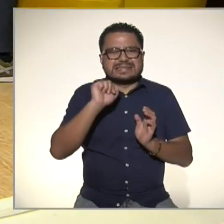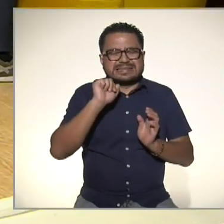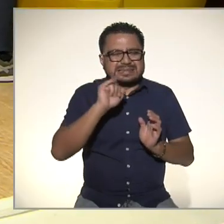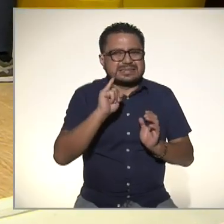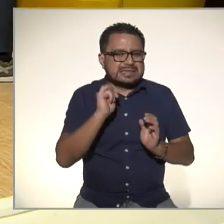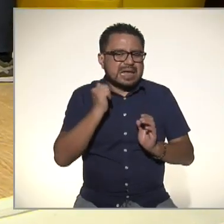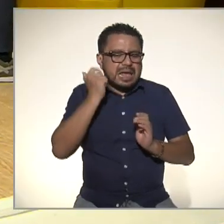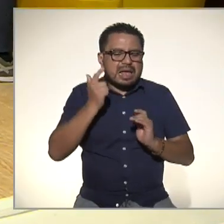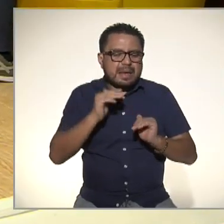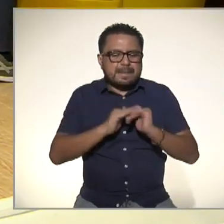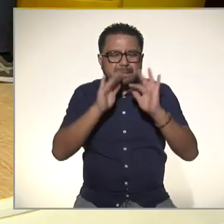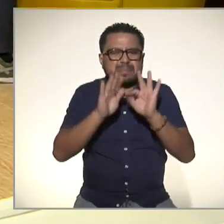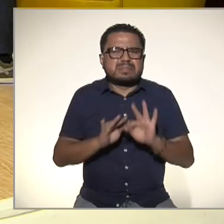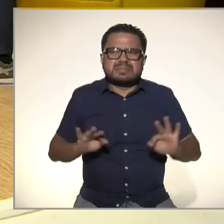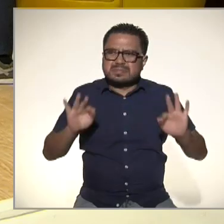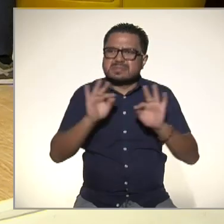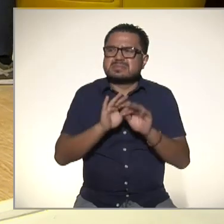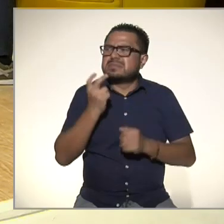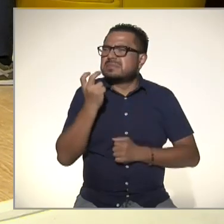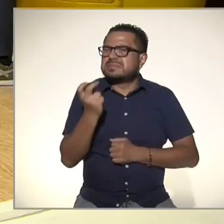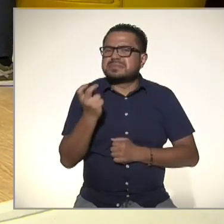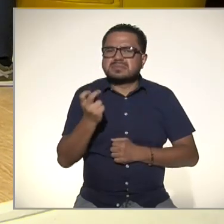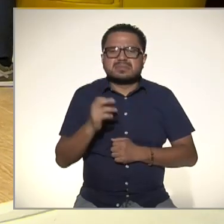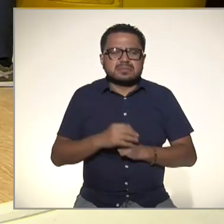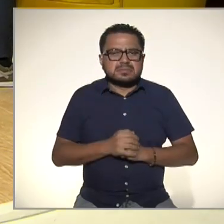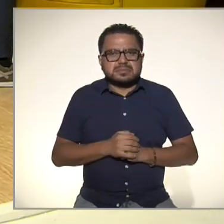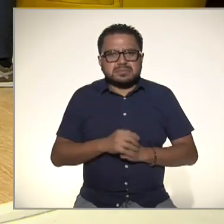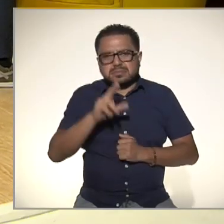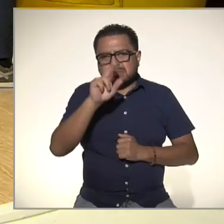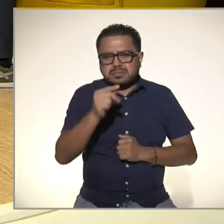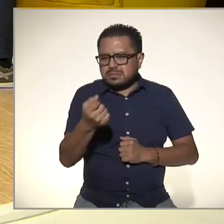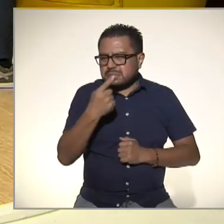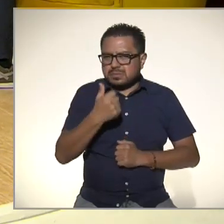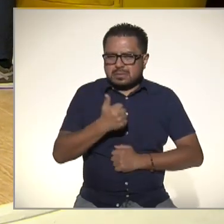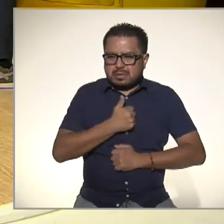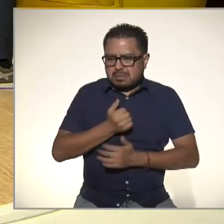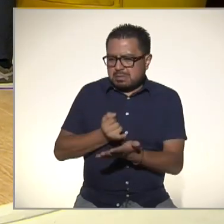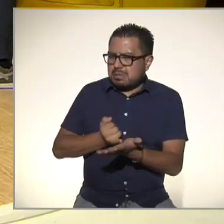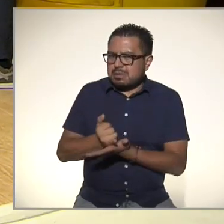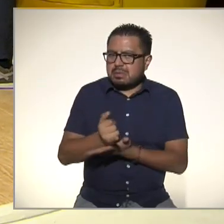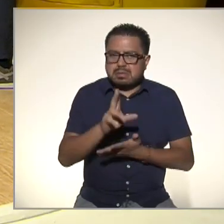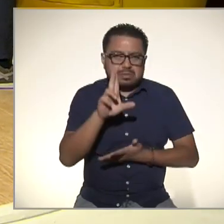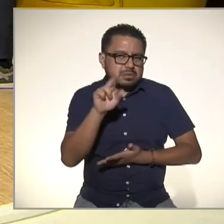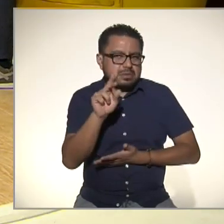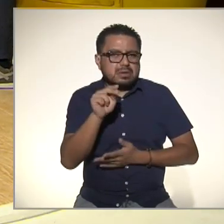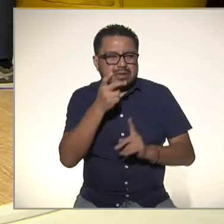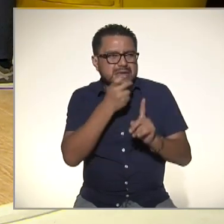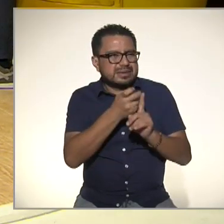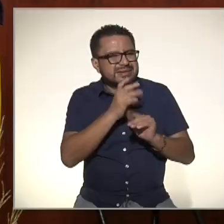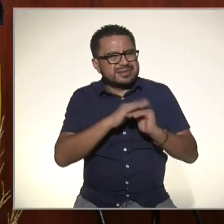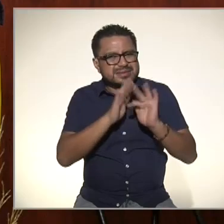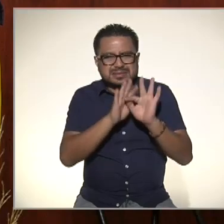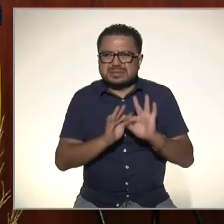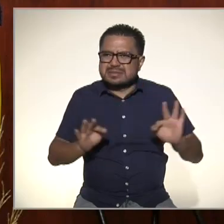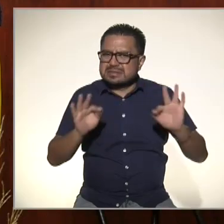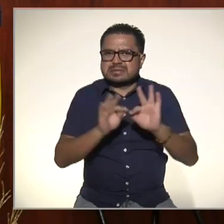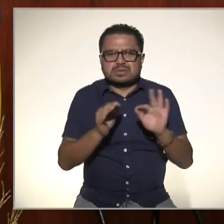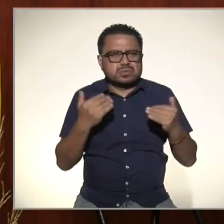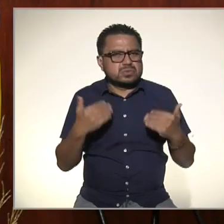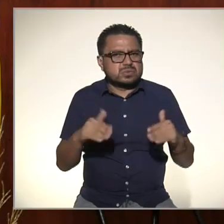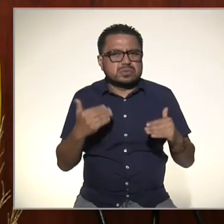bien importante es justamente no automedicarse. O sea, yo creo que es uno de los puntos claves porque